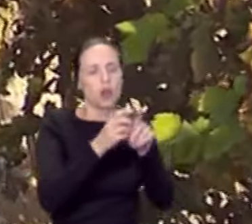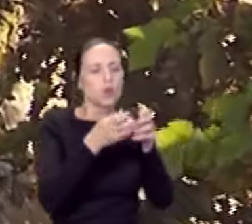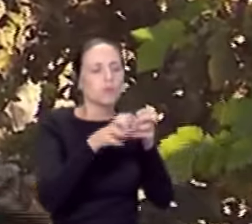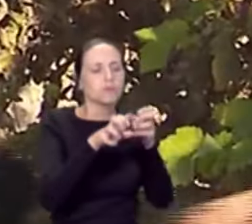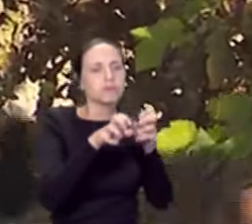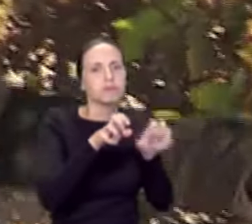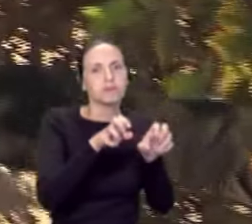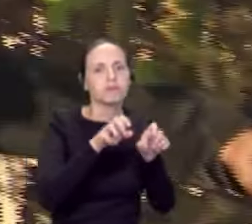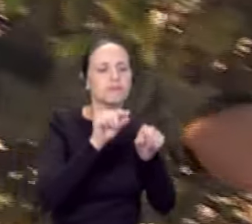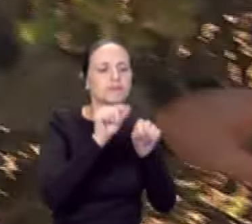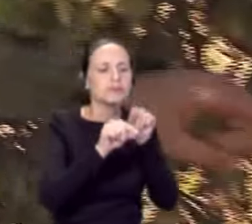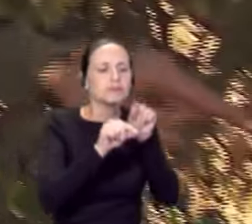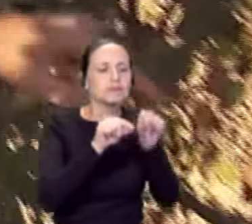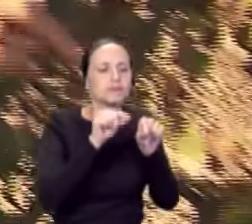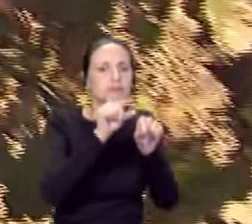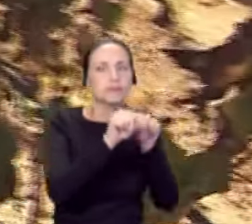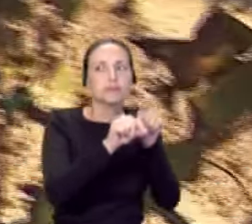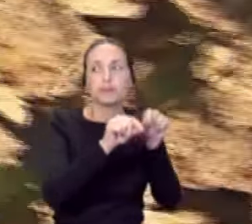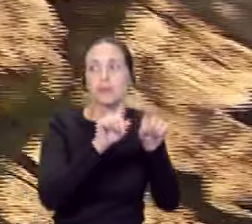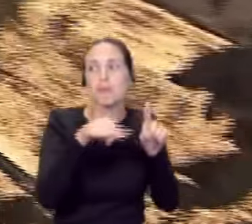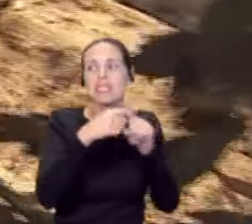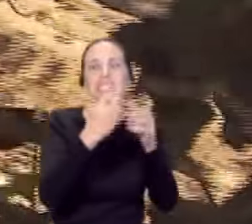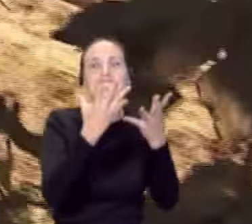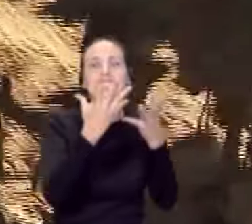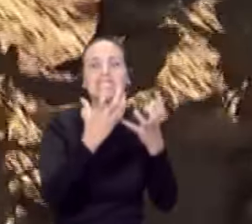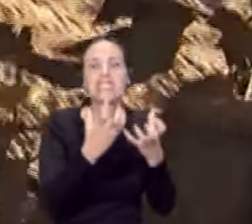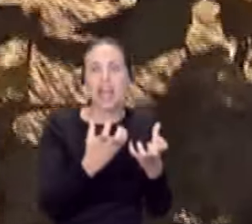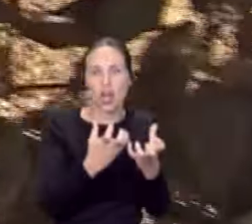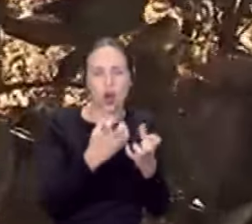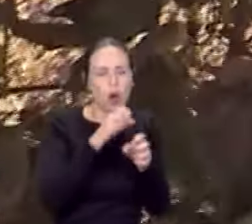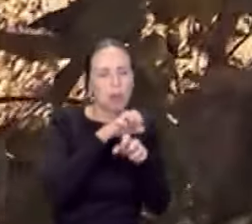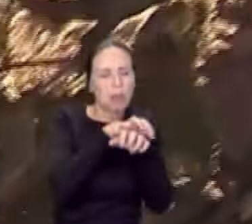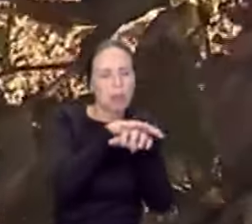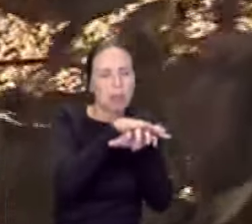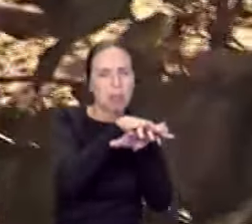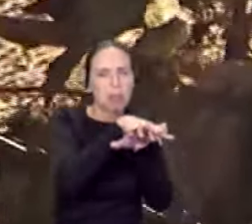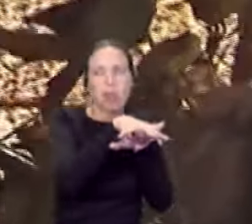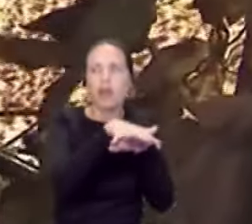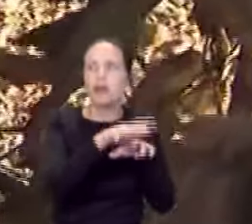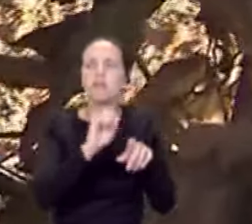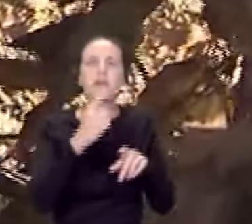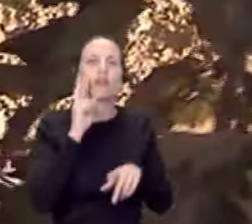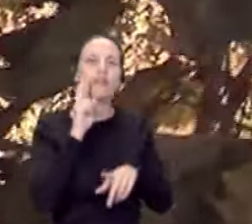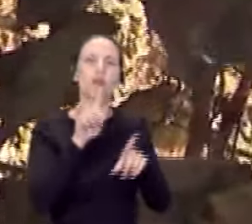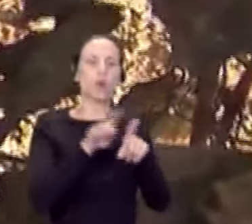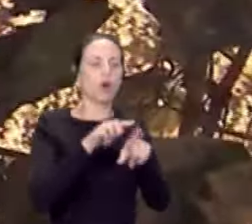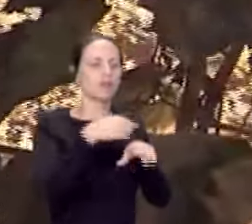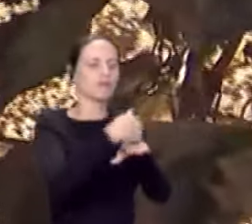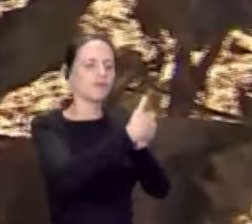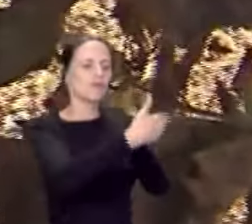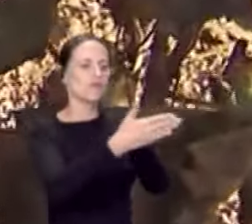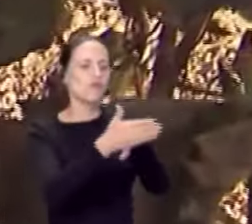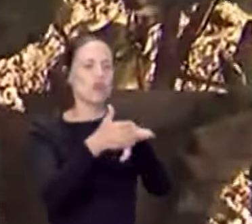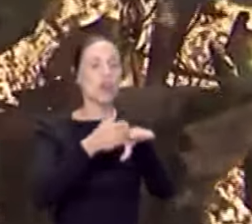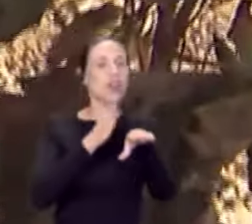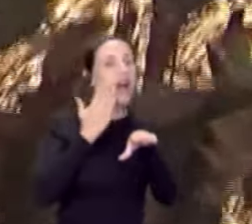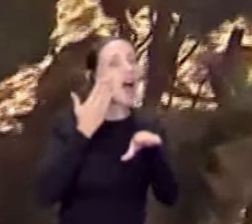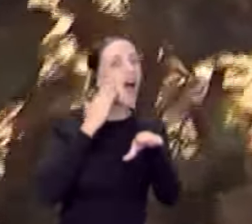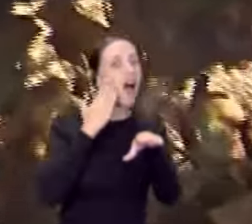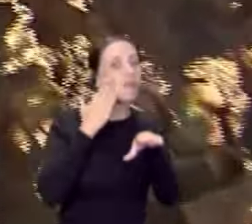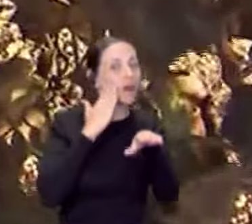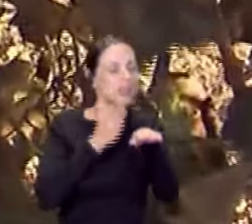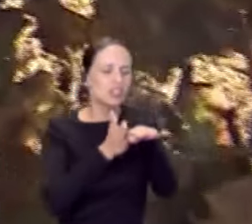va picando y va haciendo esas desecaciones que vemos. Lo primero que vemos primero es como un borde amarillo, que lo podemos confundir con el oídio, y